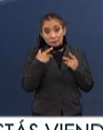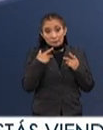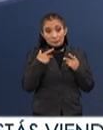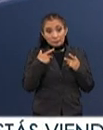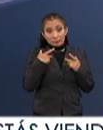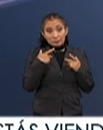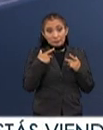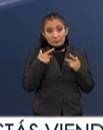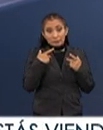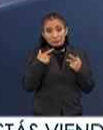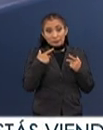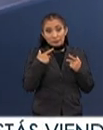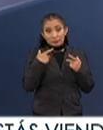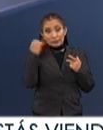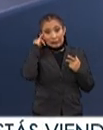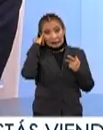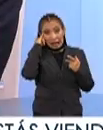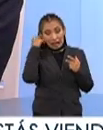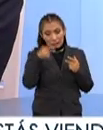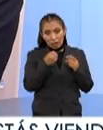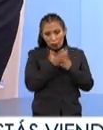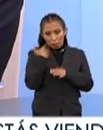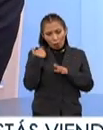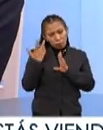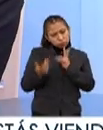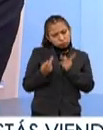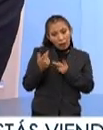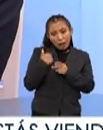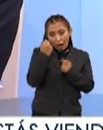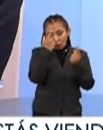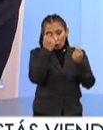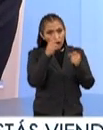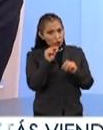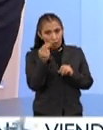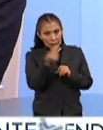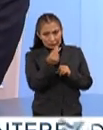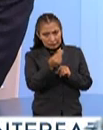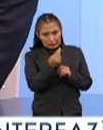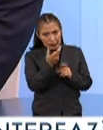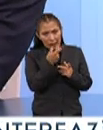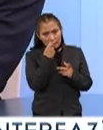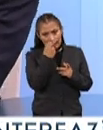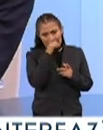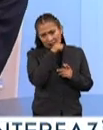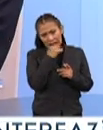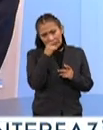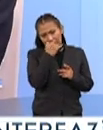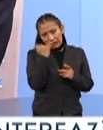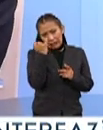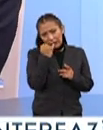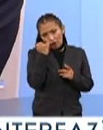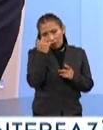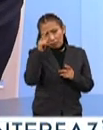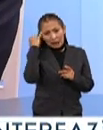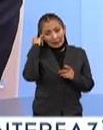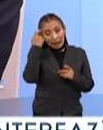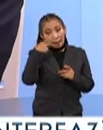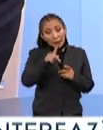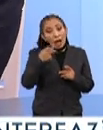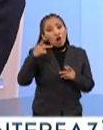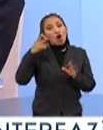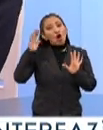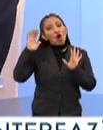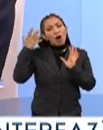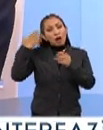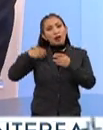indígenas y esto es a partir de un nuevo replanteamiento porque varios de ellos no necesariamente hablan el idioma, pero tienen mucha cercanía o vienen de un pueblo,